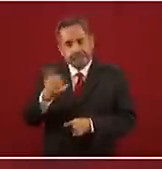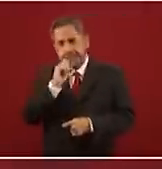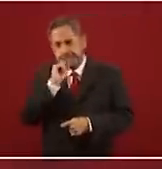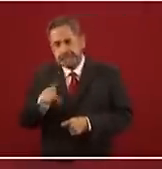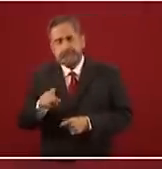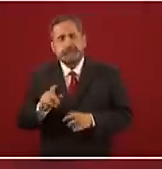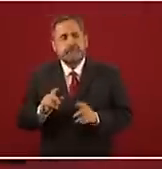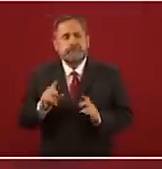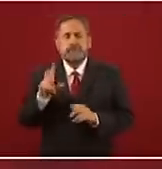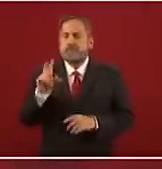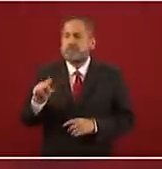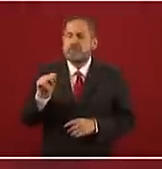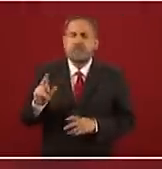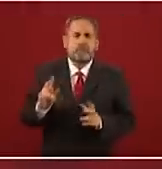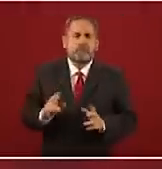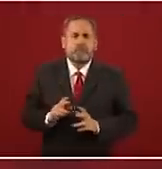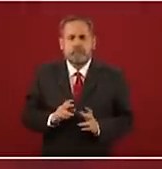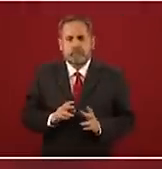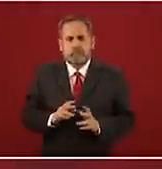no